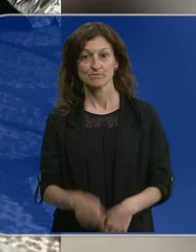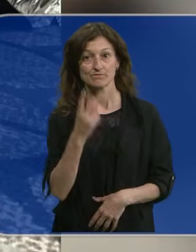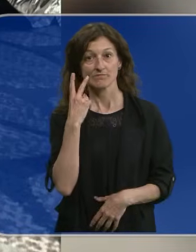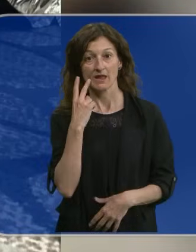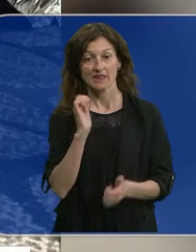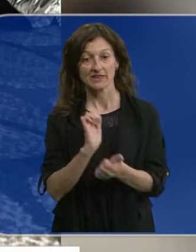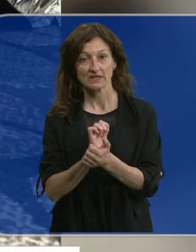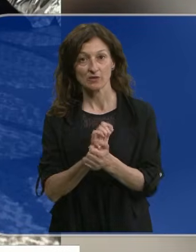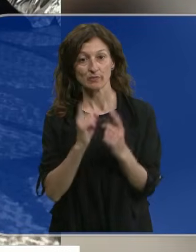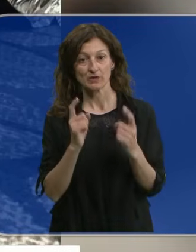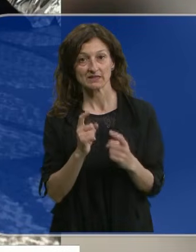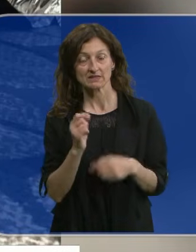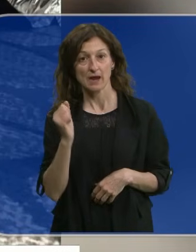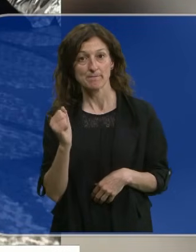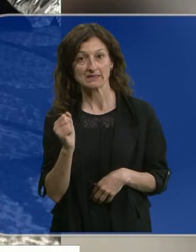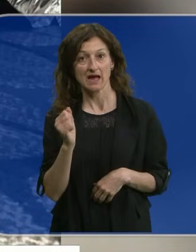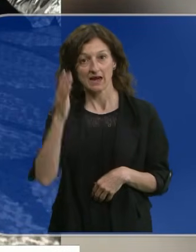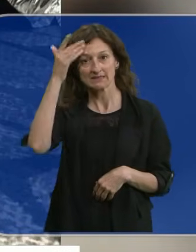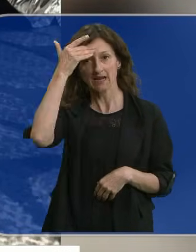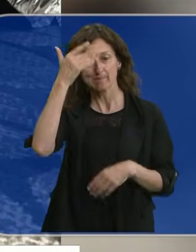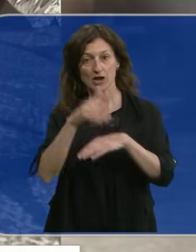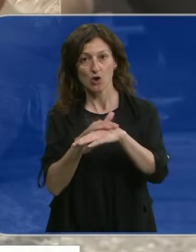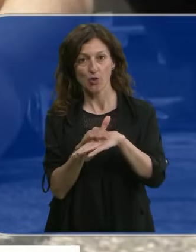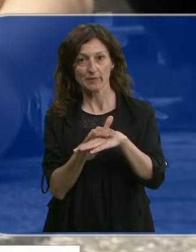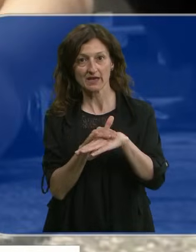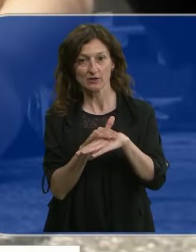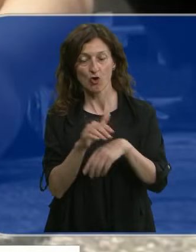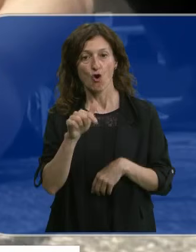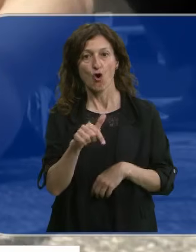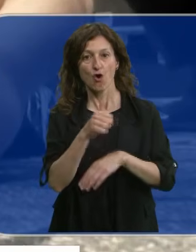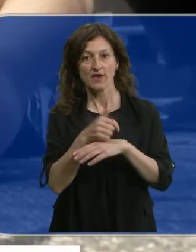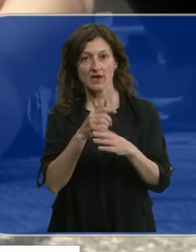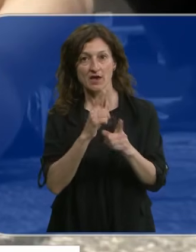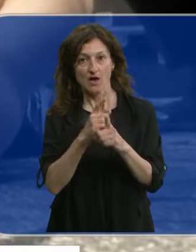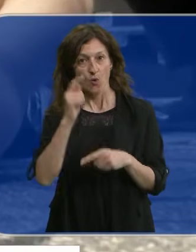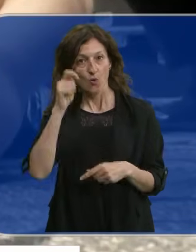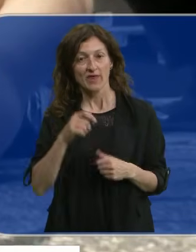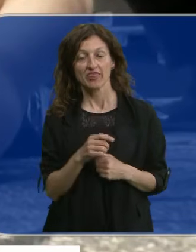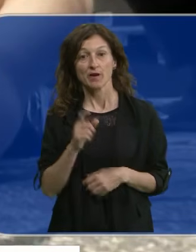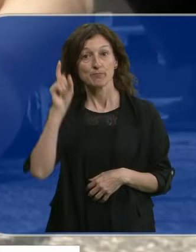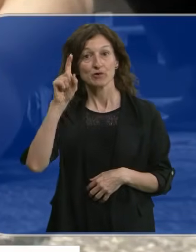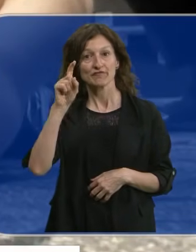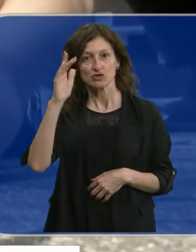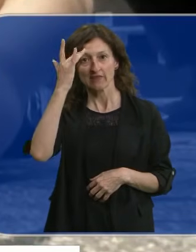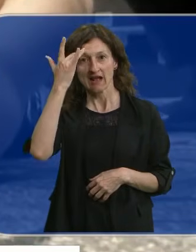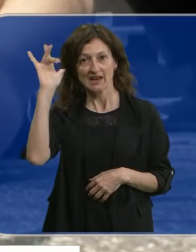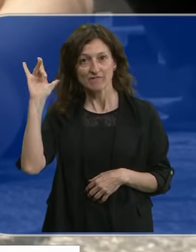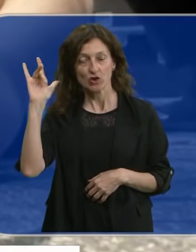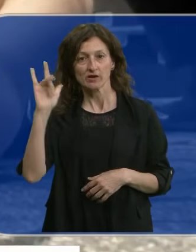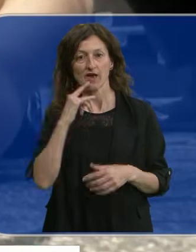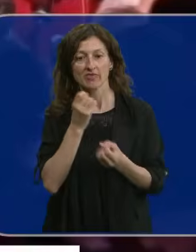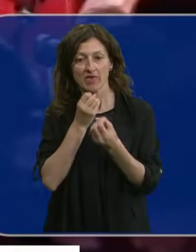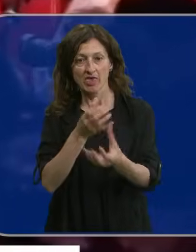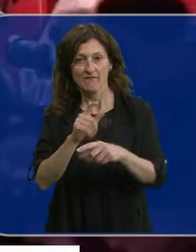El detenido por intentar atentar contra Donald Trump y su gobierno va a comparecer hoy ante el juez. Se trata de un profesor californiano que envió un manifiesto a